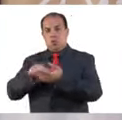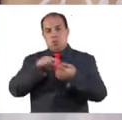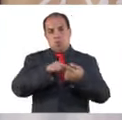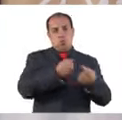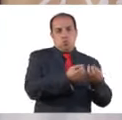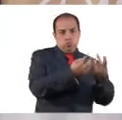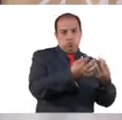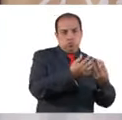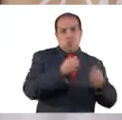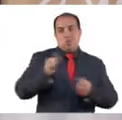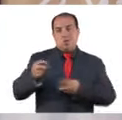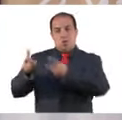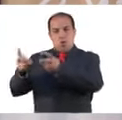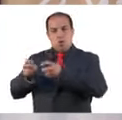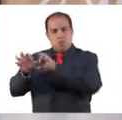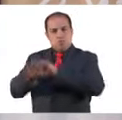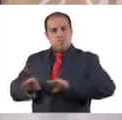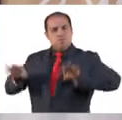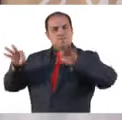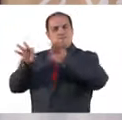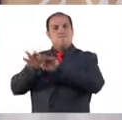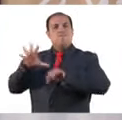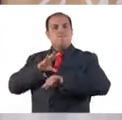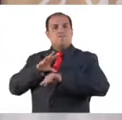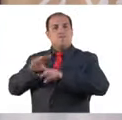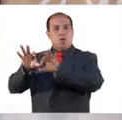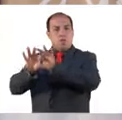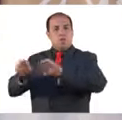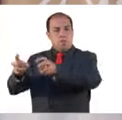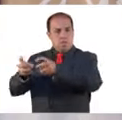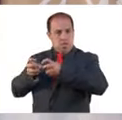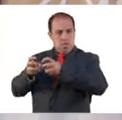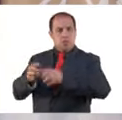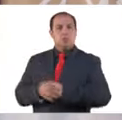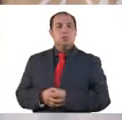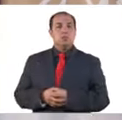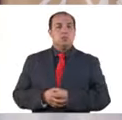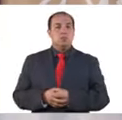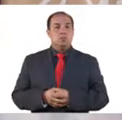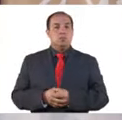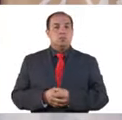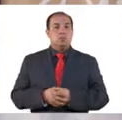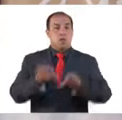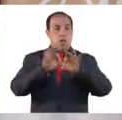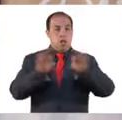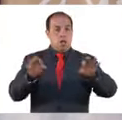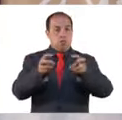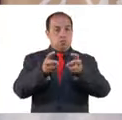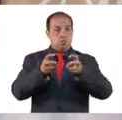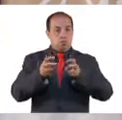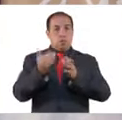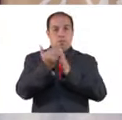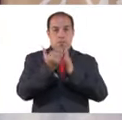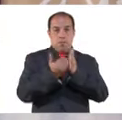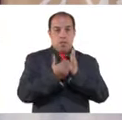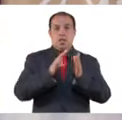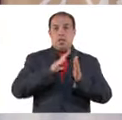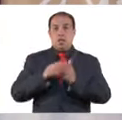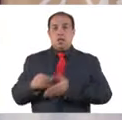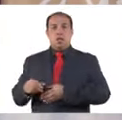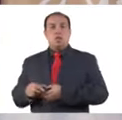lado un robo muy importante que hubo de cable. Ha bajado el robo de cable a partir de la presencia de la